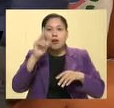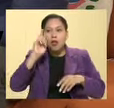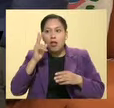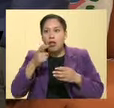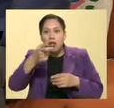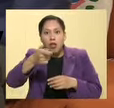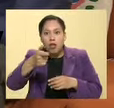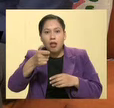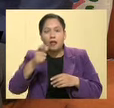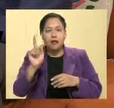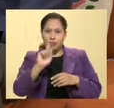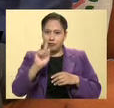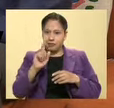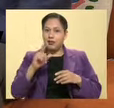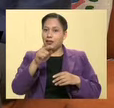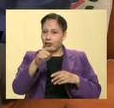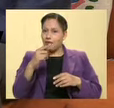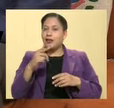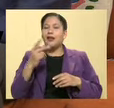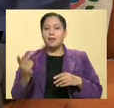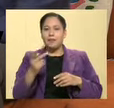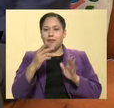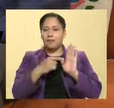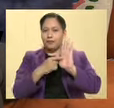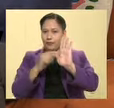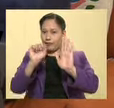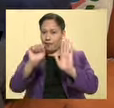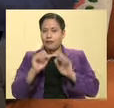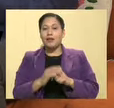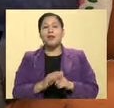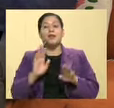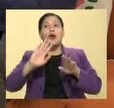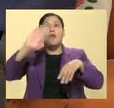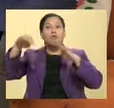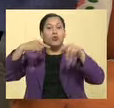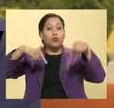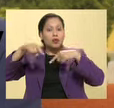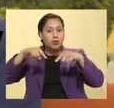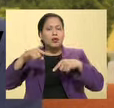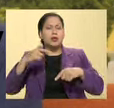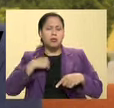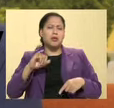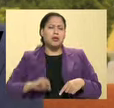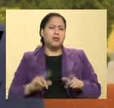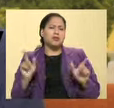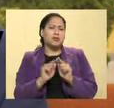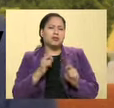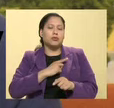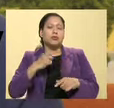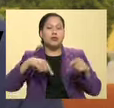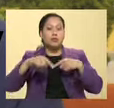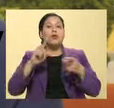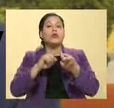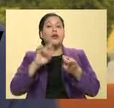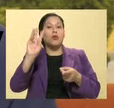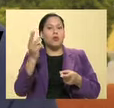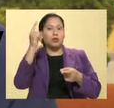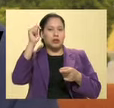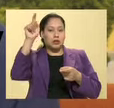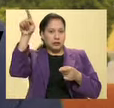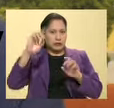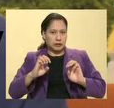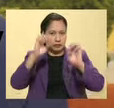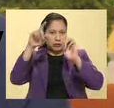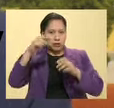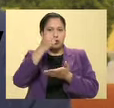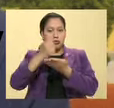sobreviven las familias al Mundial. Entonces eso lo vamos a presentar el sábado. Y solo en el Mundial a mí me interesa el fútbol. ¿Dónde presentas esto? En el World Trade Center. Uh-huh.